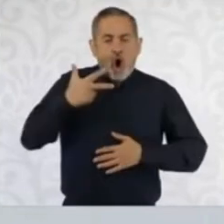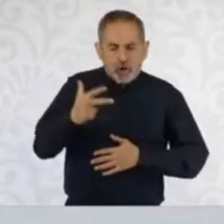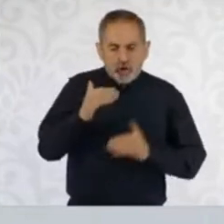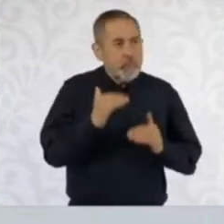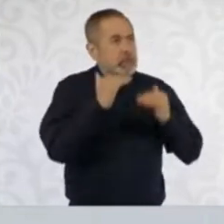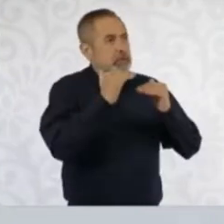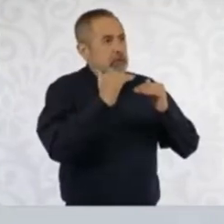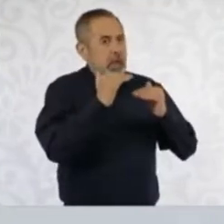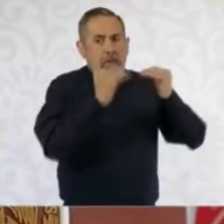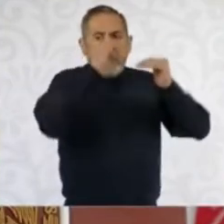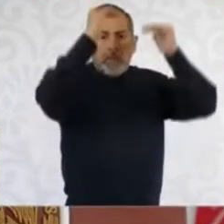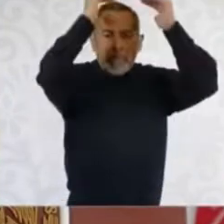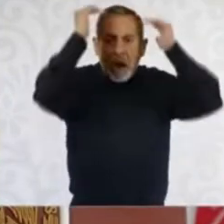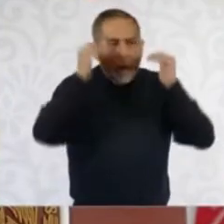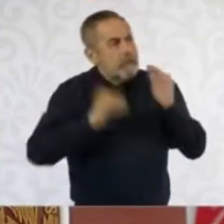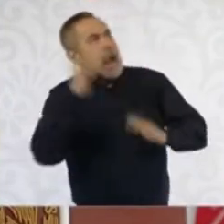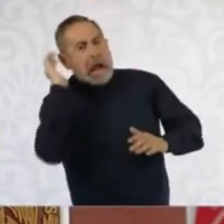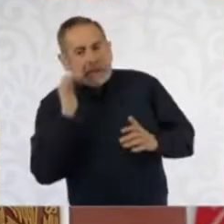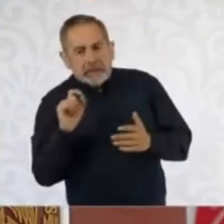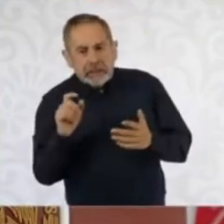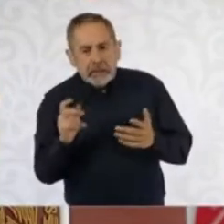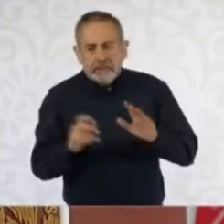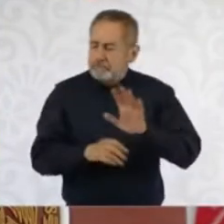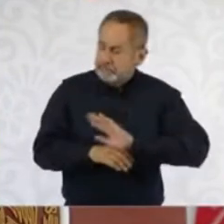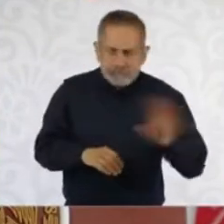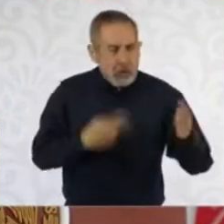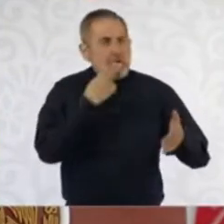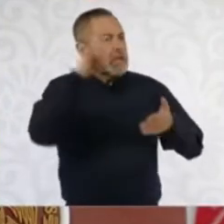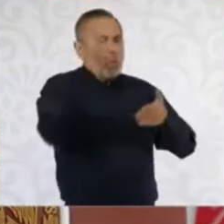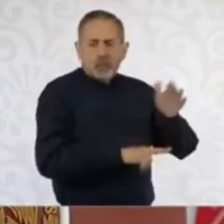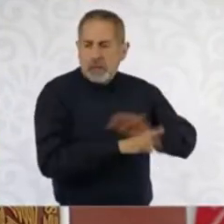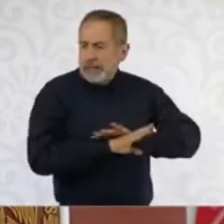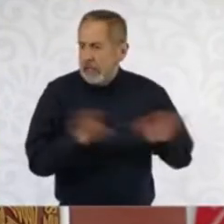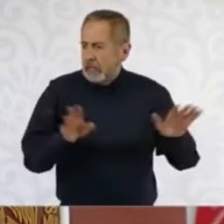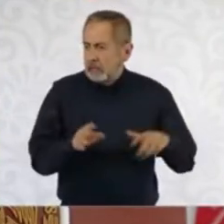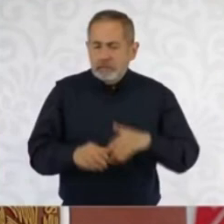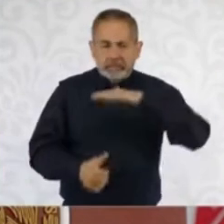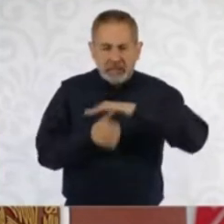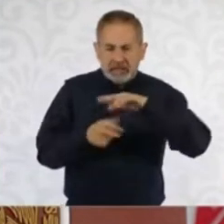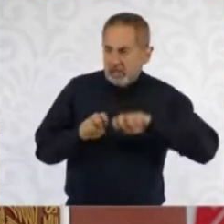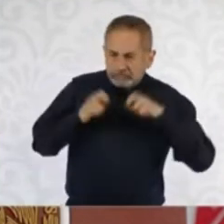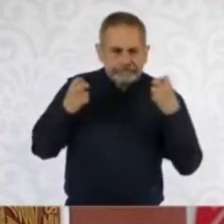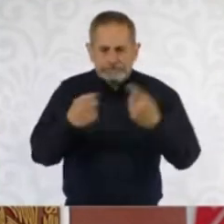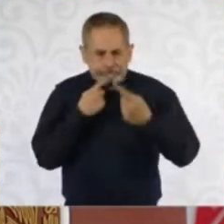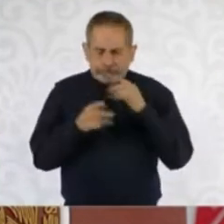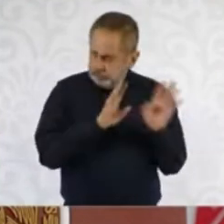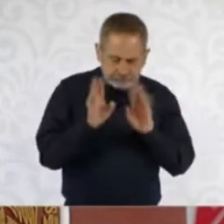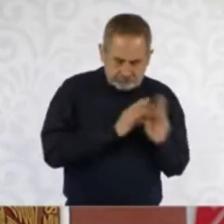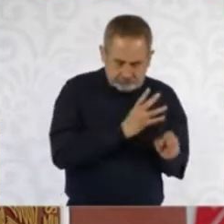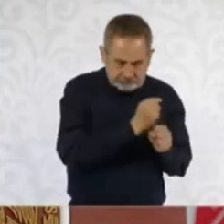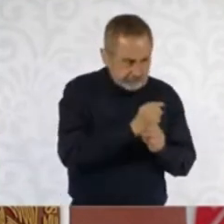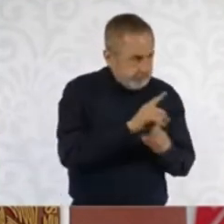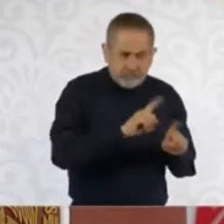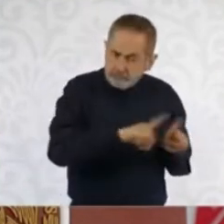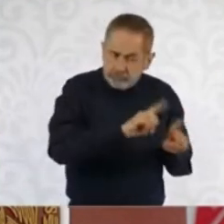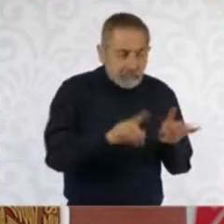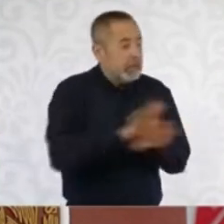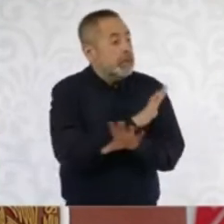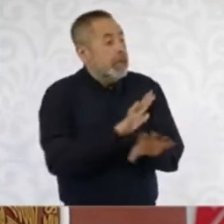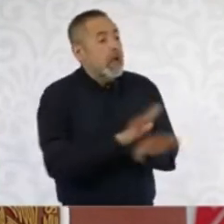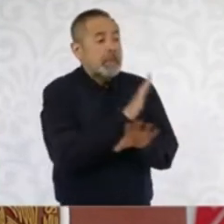construyendo 20. Entonces se clausuraron, se hizo una mesa de trabajo y se reorientaron casi todos